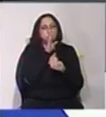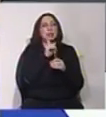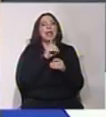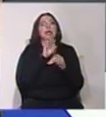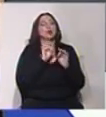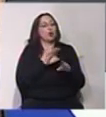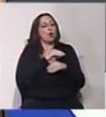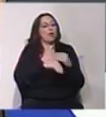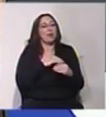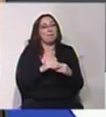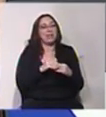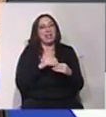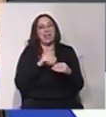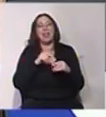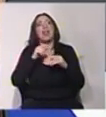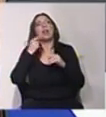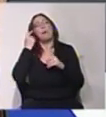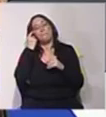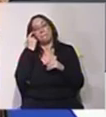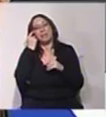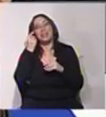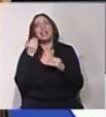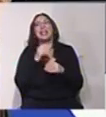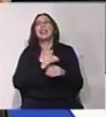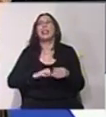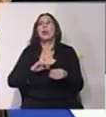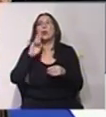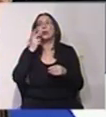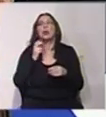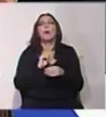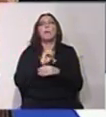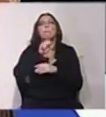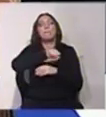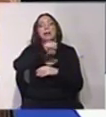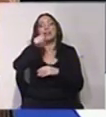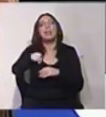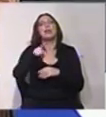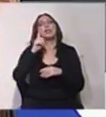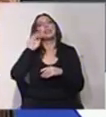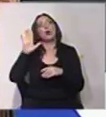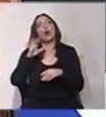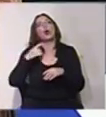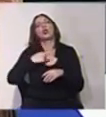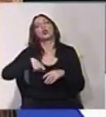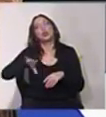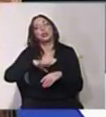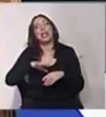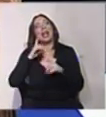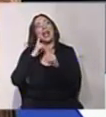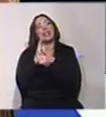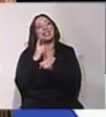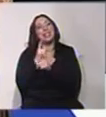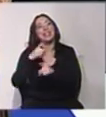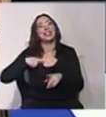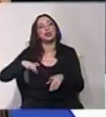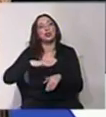familia. También es importante, una vez piensa, ¿qué le cuesta al Estado uruguayo mandar un psicólogo social o un asistente social a esa familia que le ocurrió ese